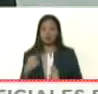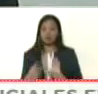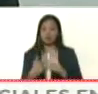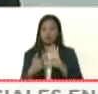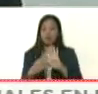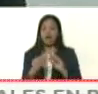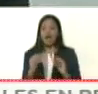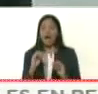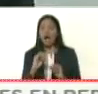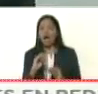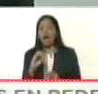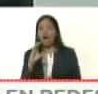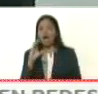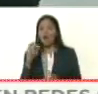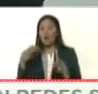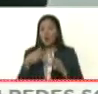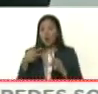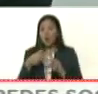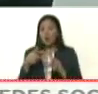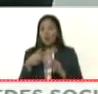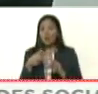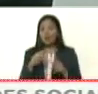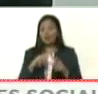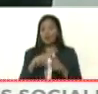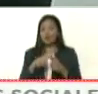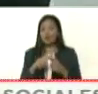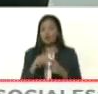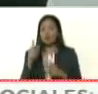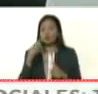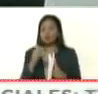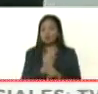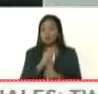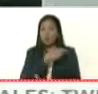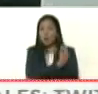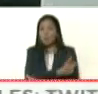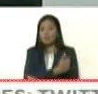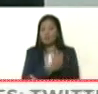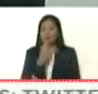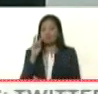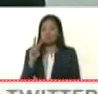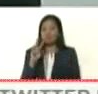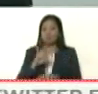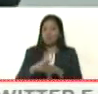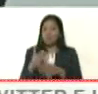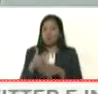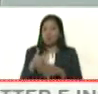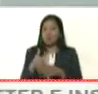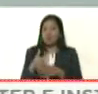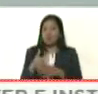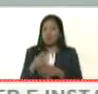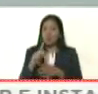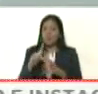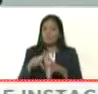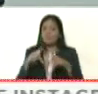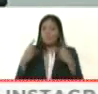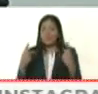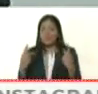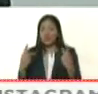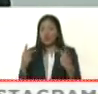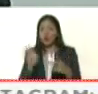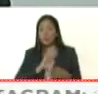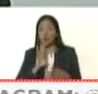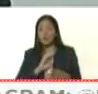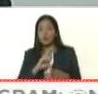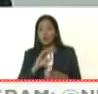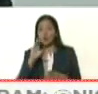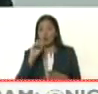de Cúcuta. Freddy Superlano fue hospitalizado en Cúcuta por intoxicación, pero un periódico pequeño de Cúcuta